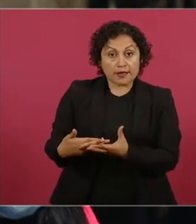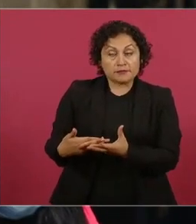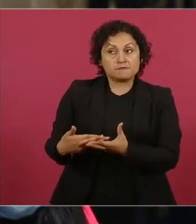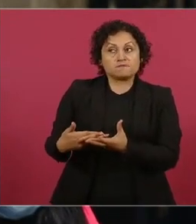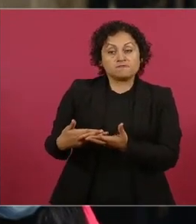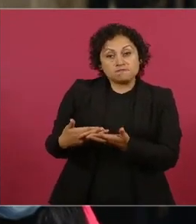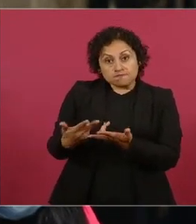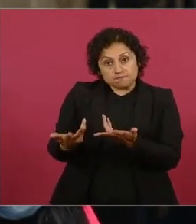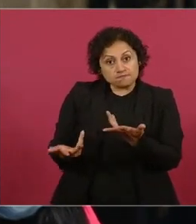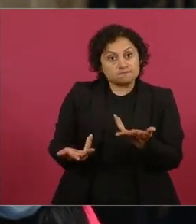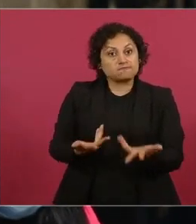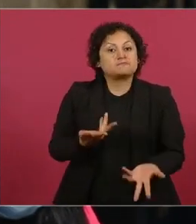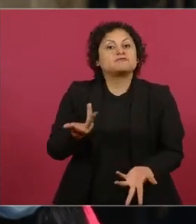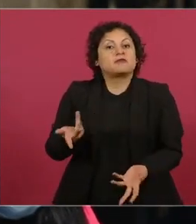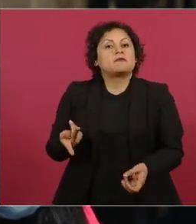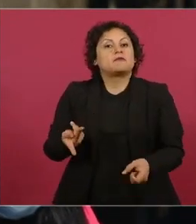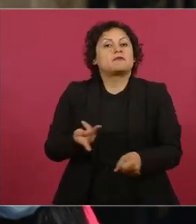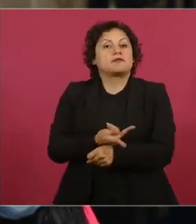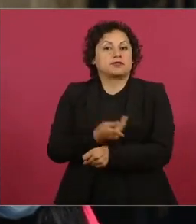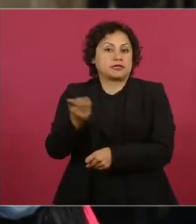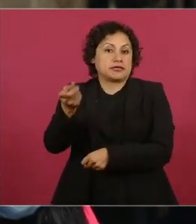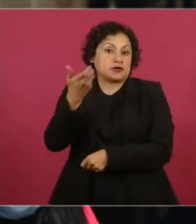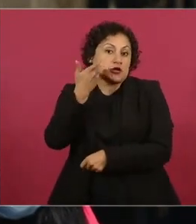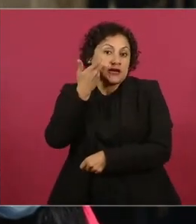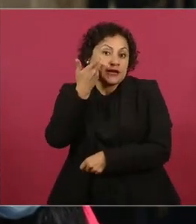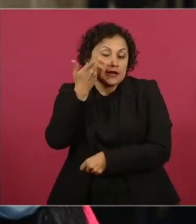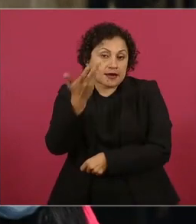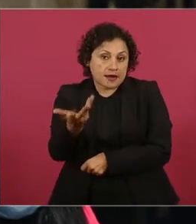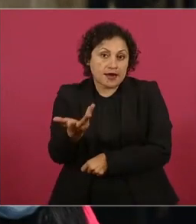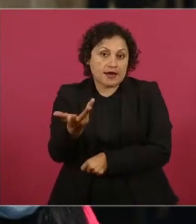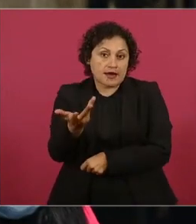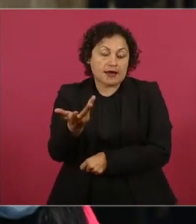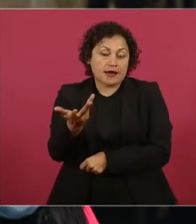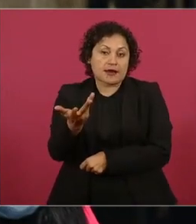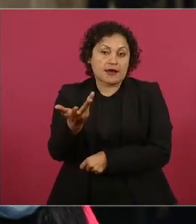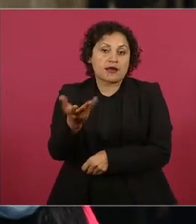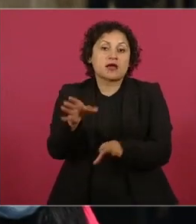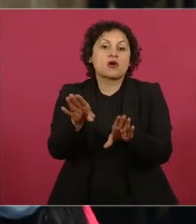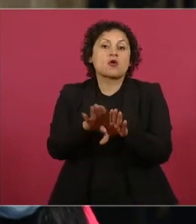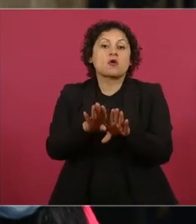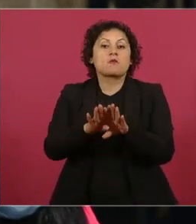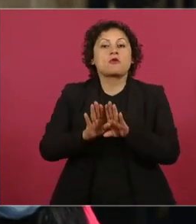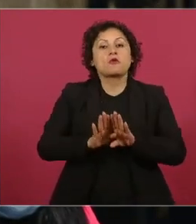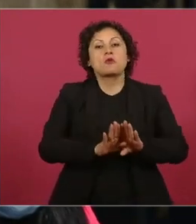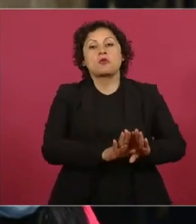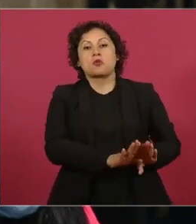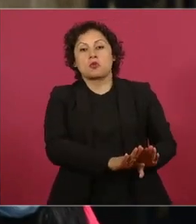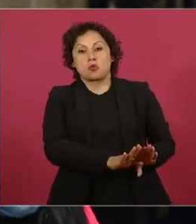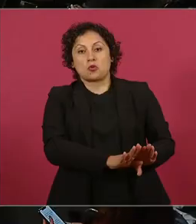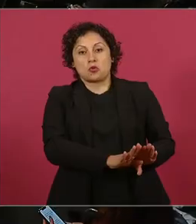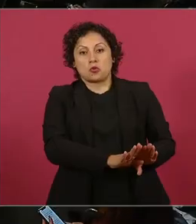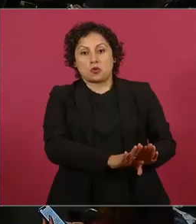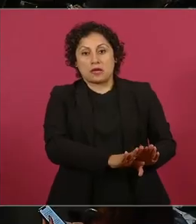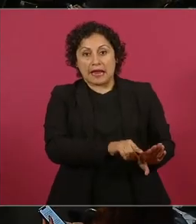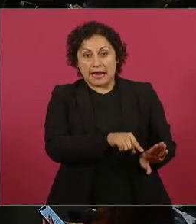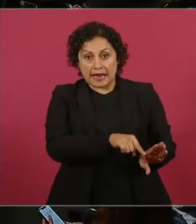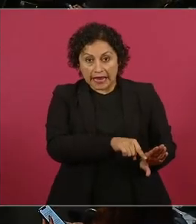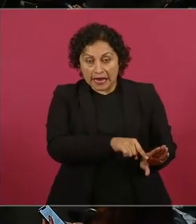ejerció y se quiere hacer un fondo para ayudar a